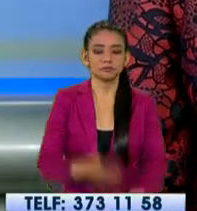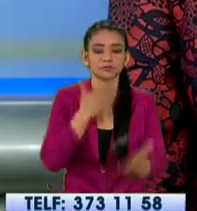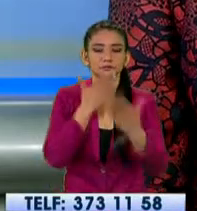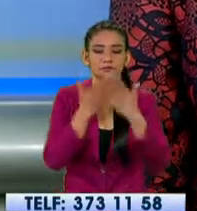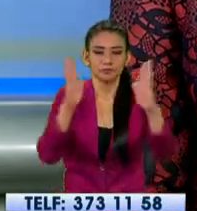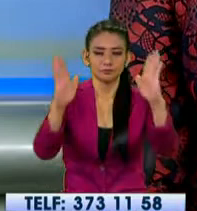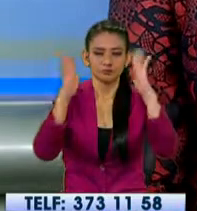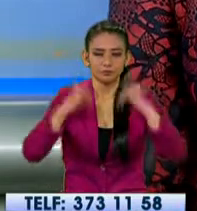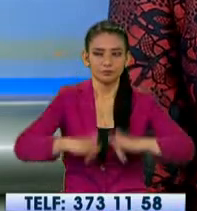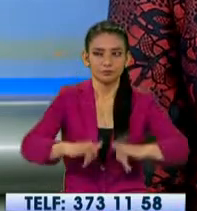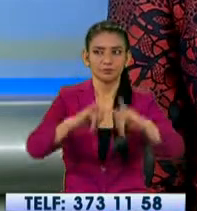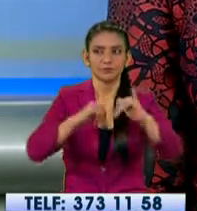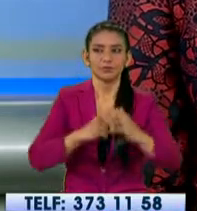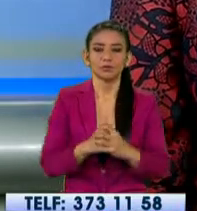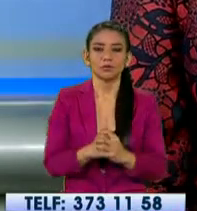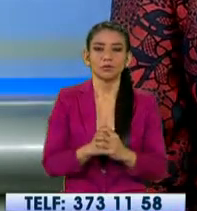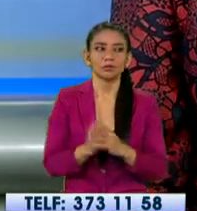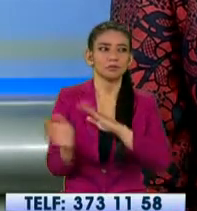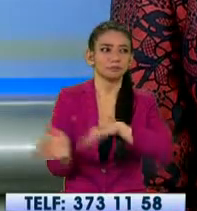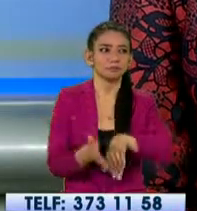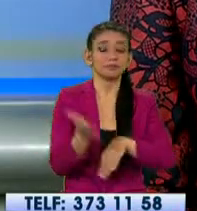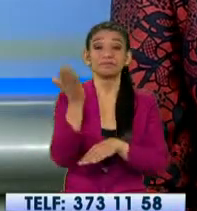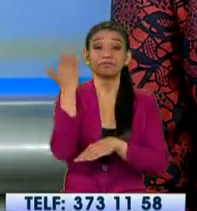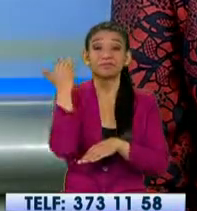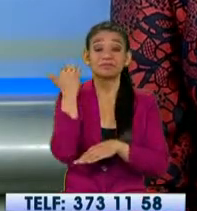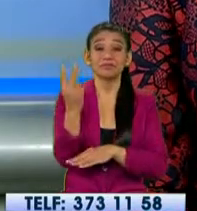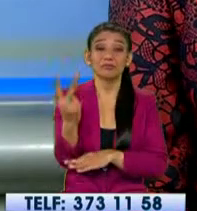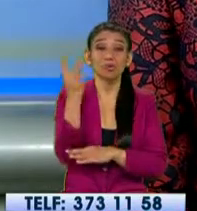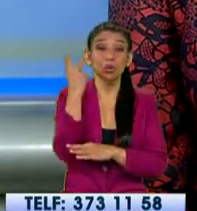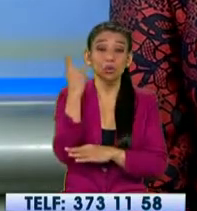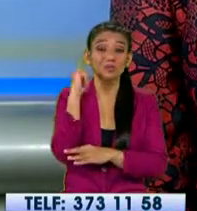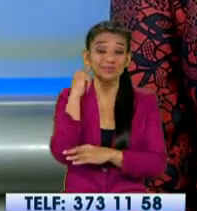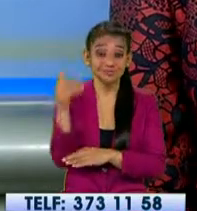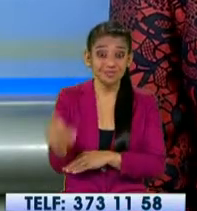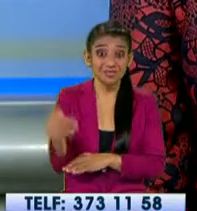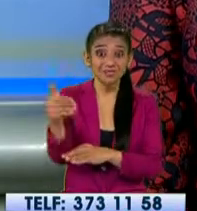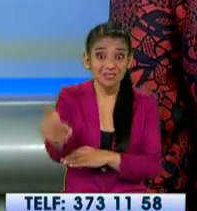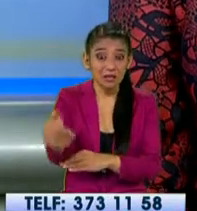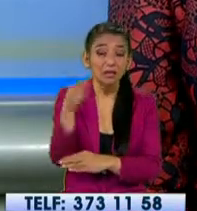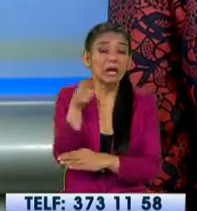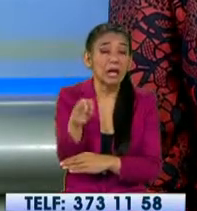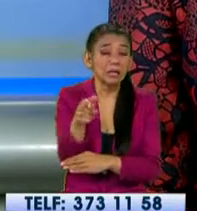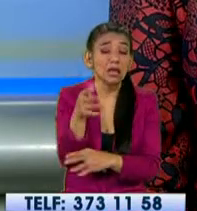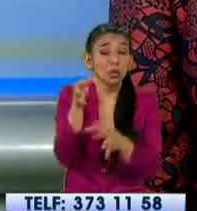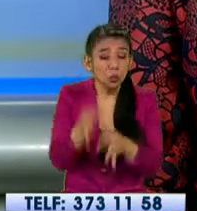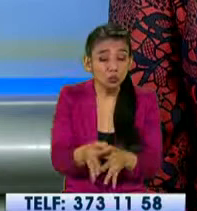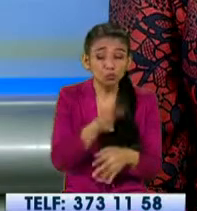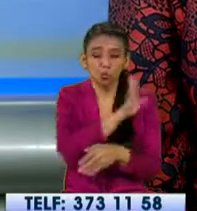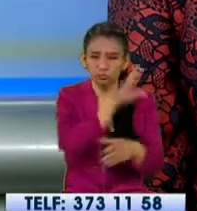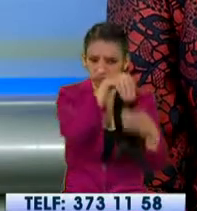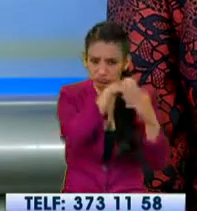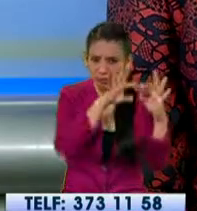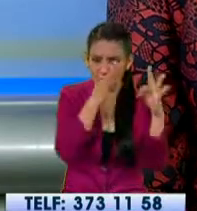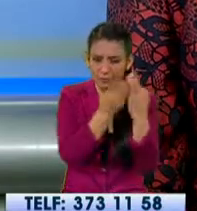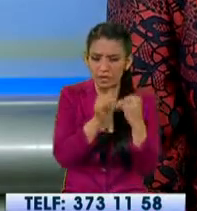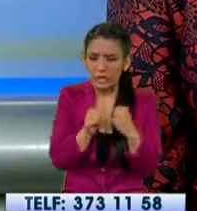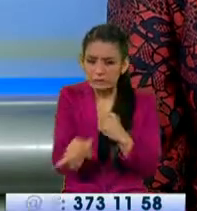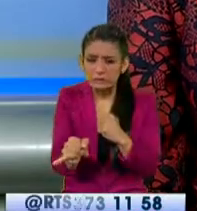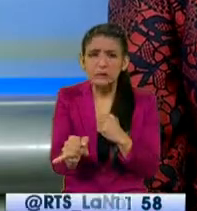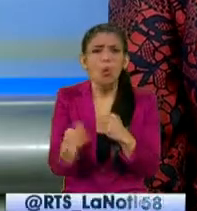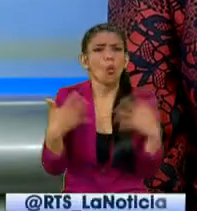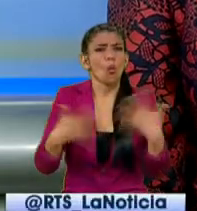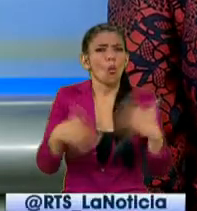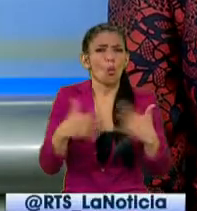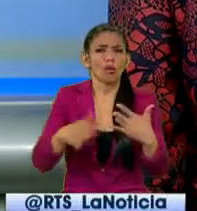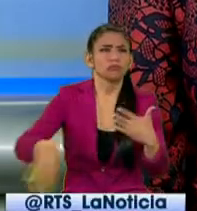continuar con nosotros. En los últimos días, los casos de dos menores quienes presuntamente habrían sufrido abusos sexuales dentro de su hogar han